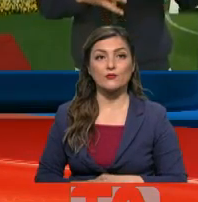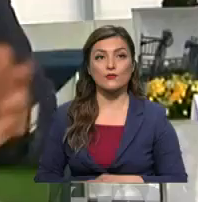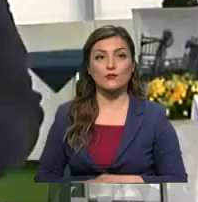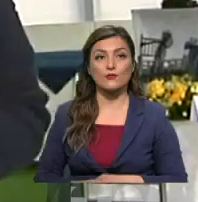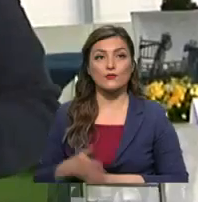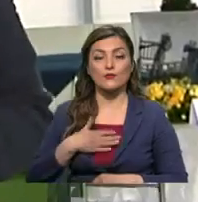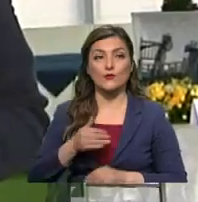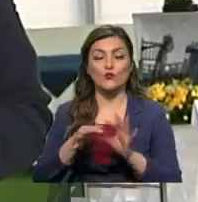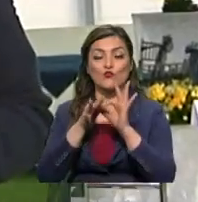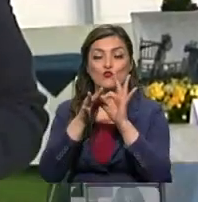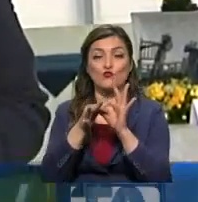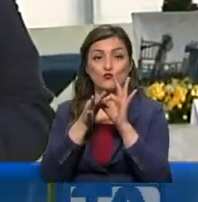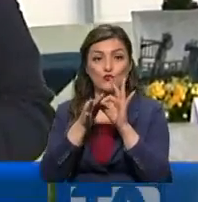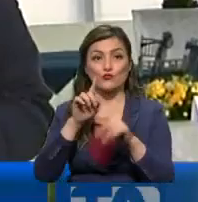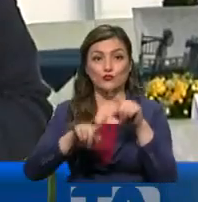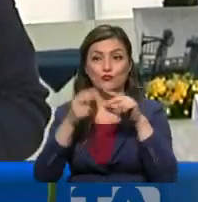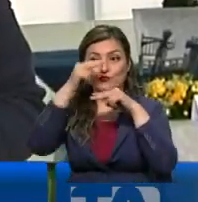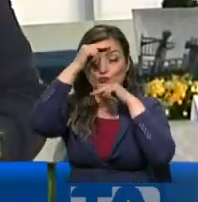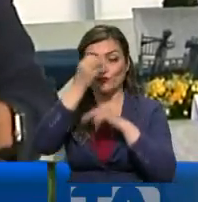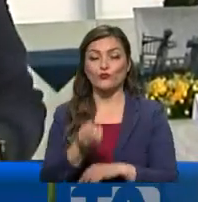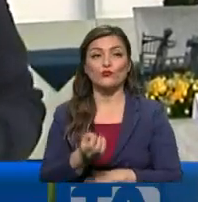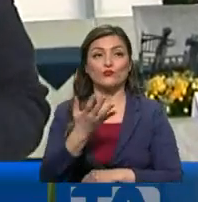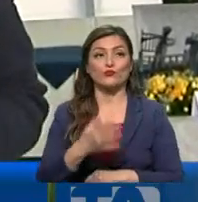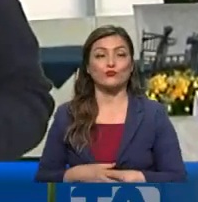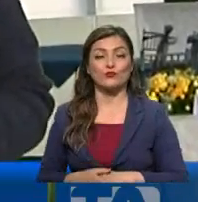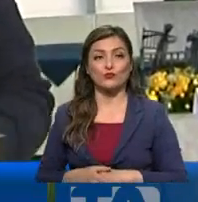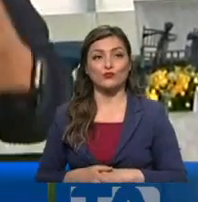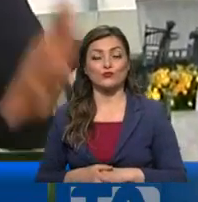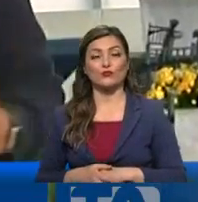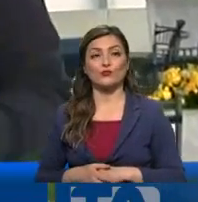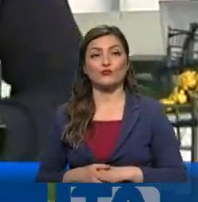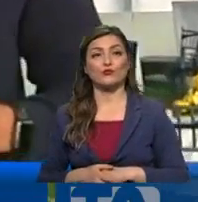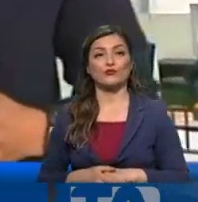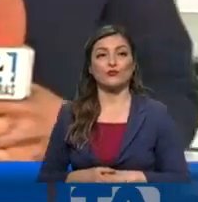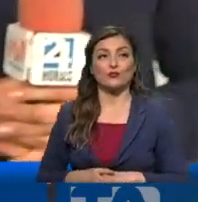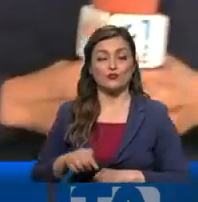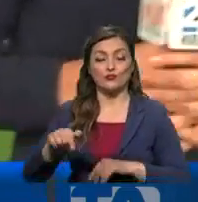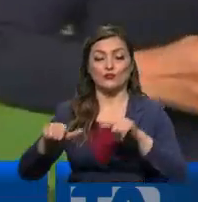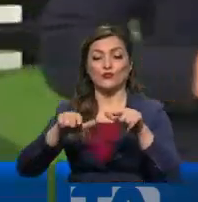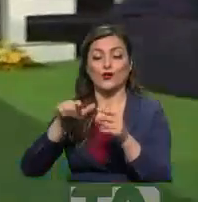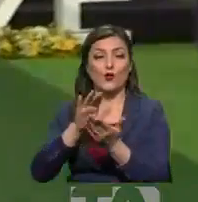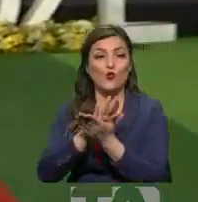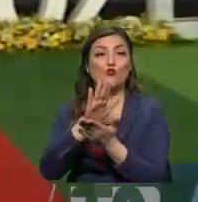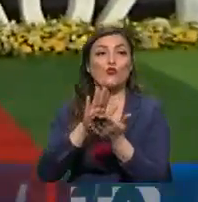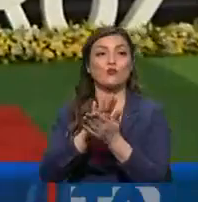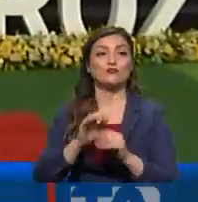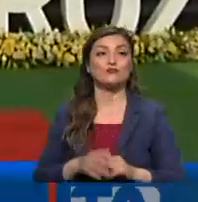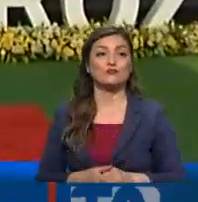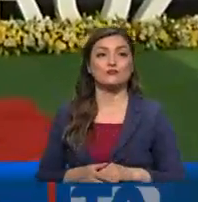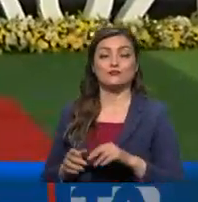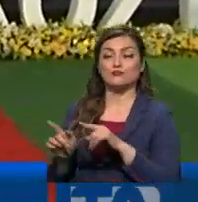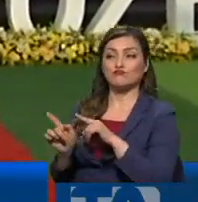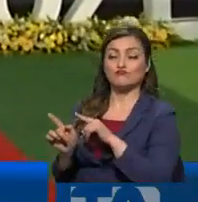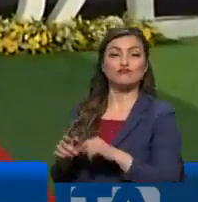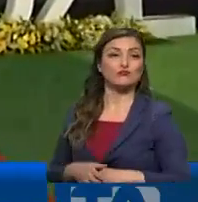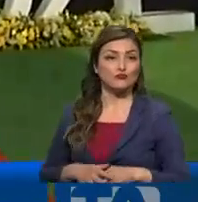¿Qué tal, compañeras en estudios, amigos televidentes? Muy buenos días. Nosotros nos encontramos en la unidad educativa Emile Jacques Lacroze.